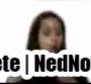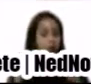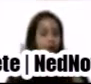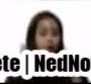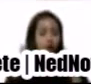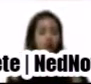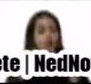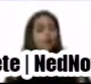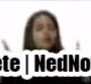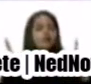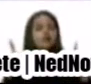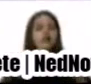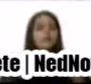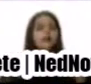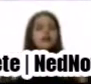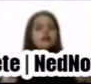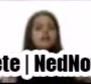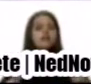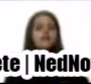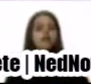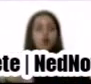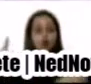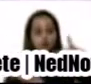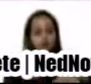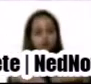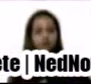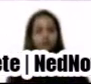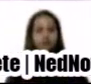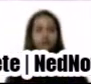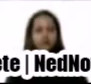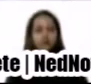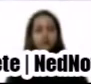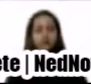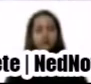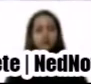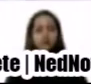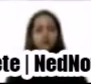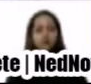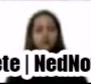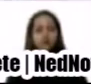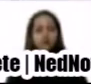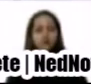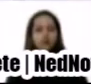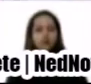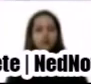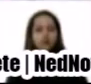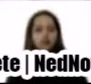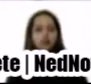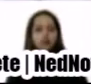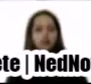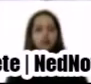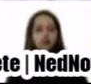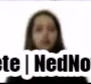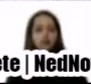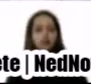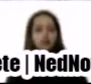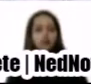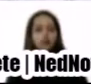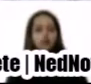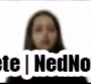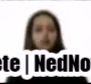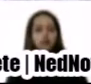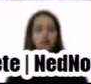en los cuales ha procurado en este momento construir un gobierno ilegítimo, un poder electoral ilegítimo